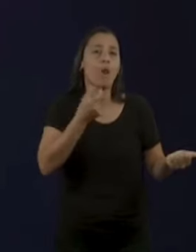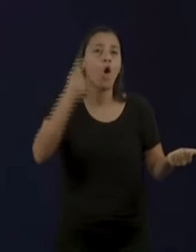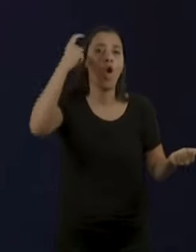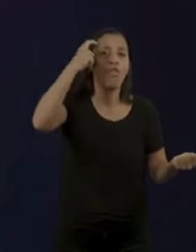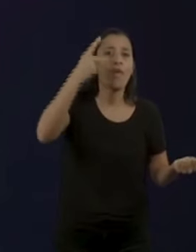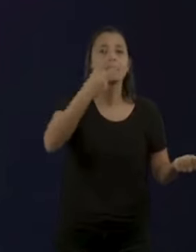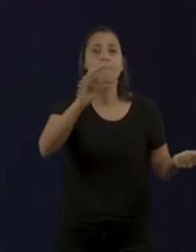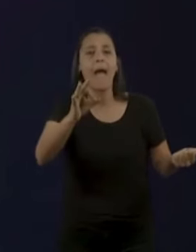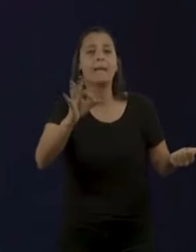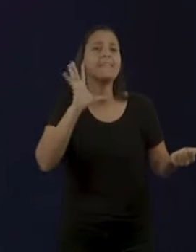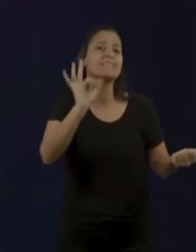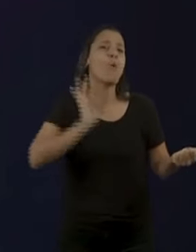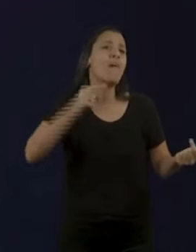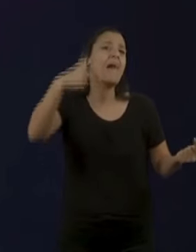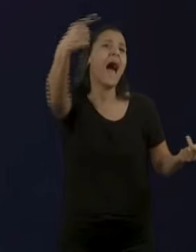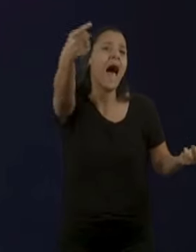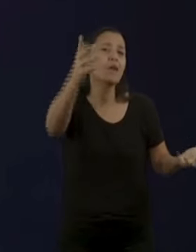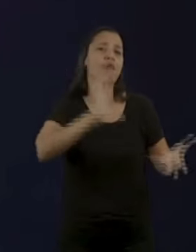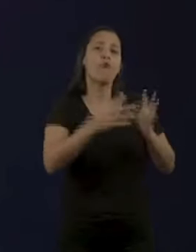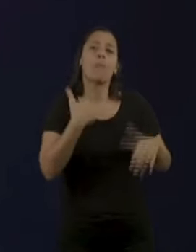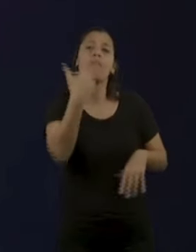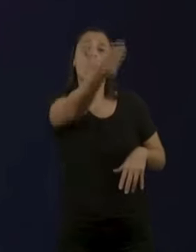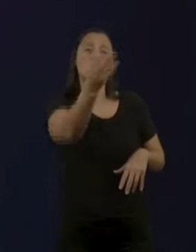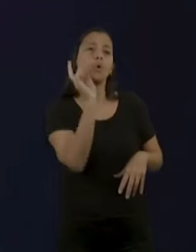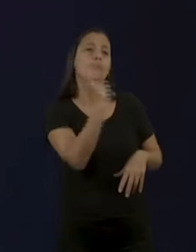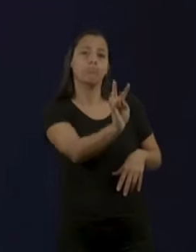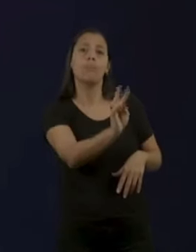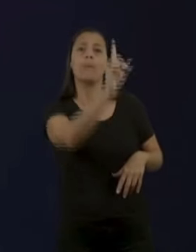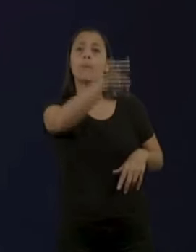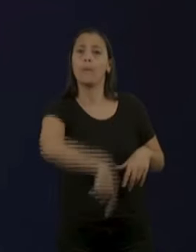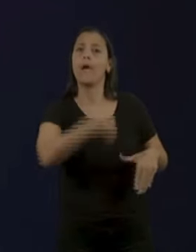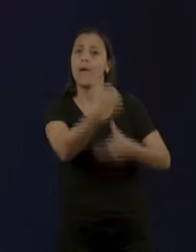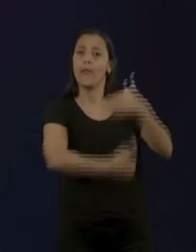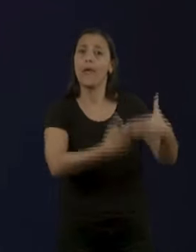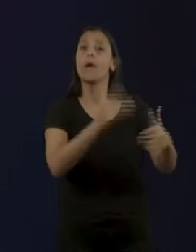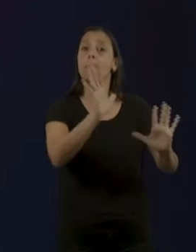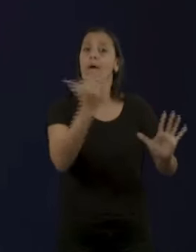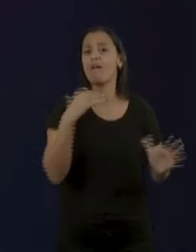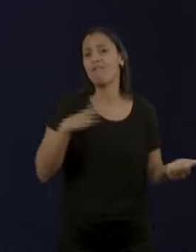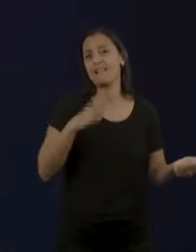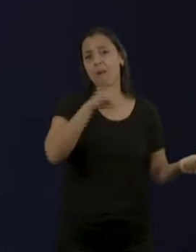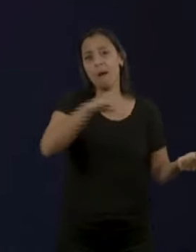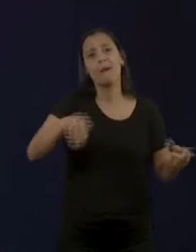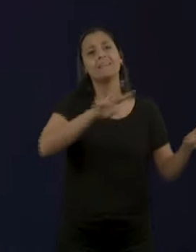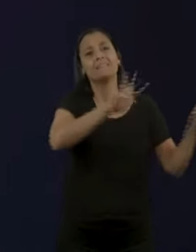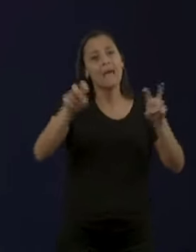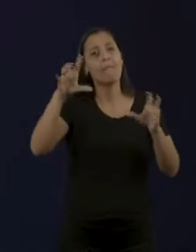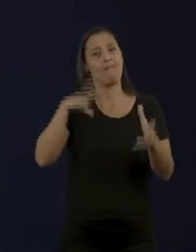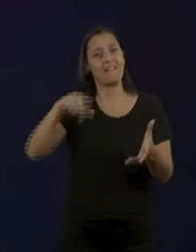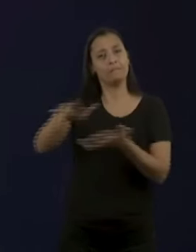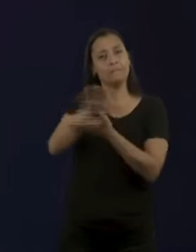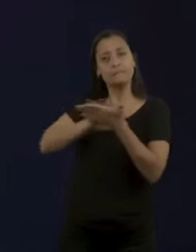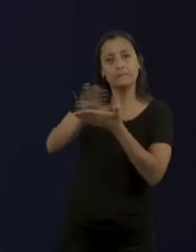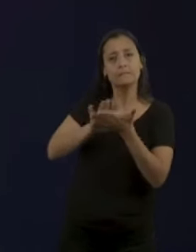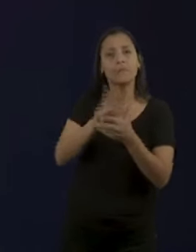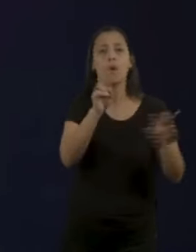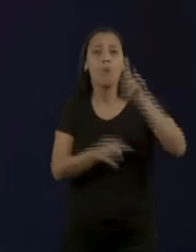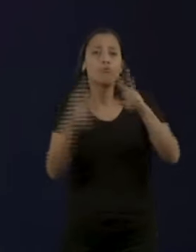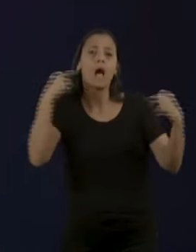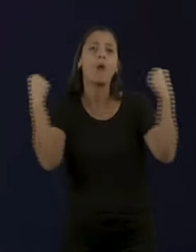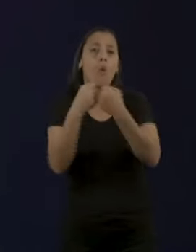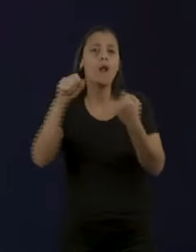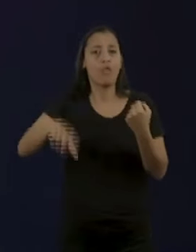50 o 100 años pero hay un montón de cosas para discutir en Argentina para para ponernos de acuerdo y para encarar